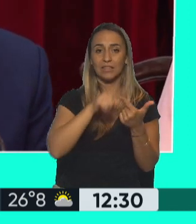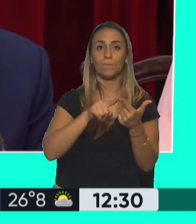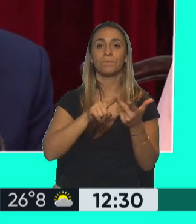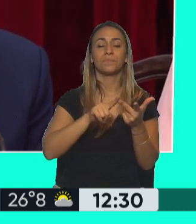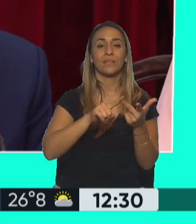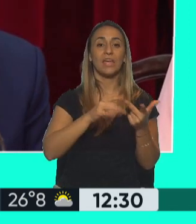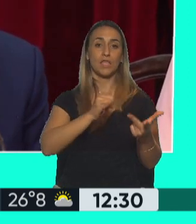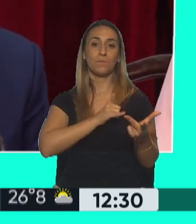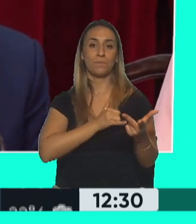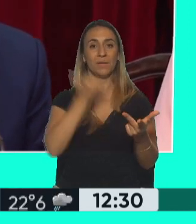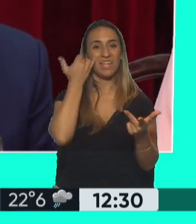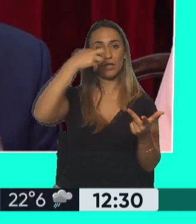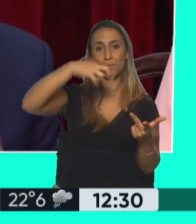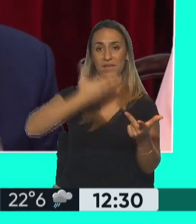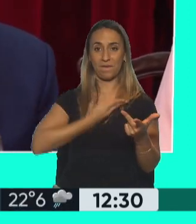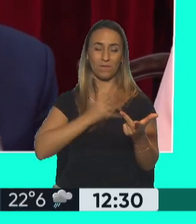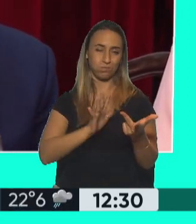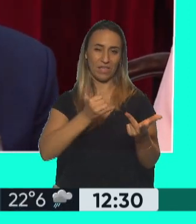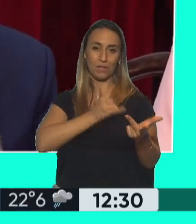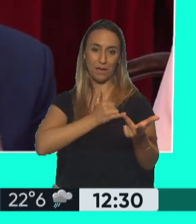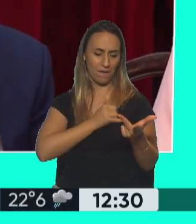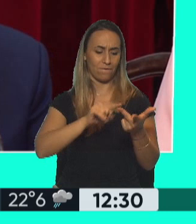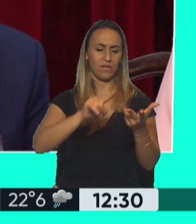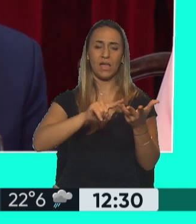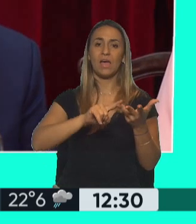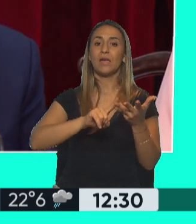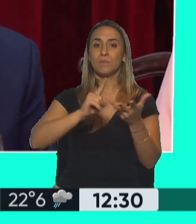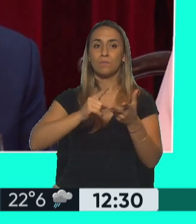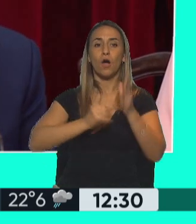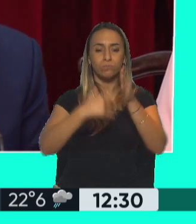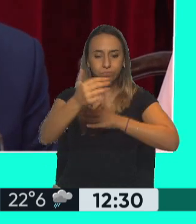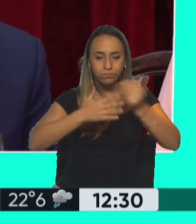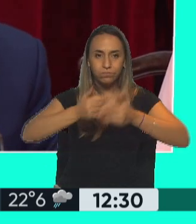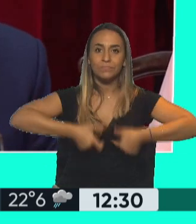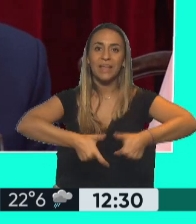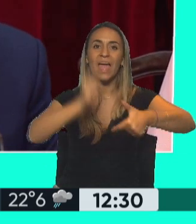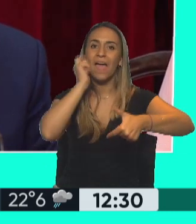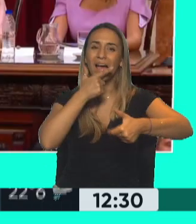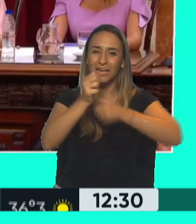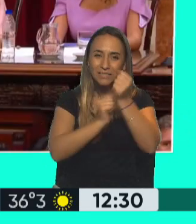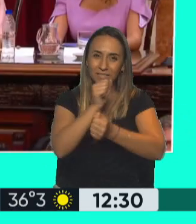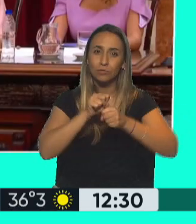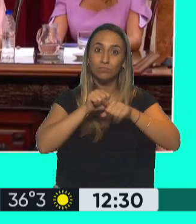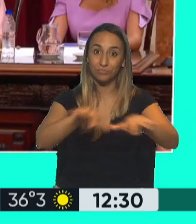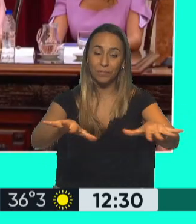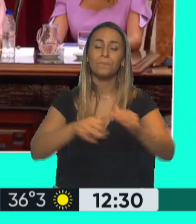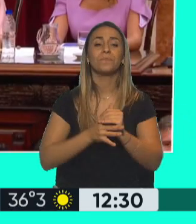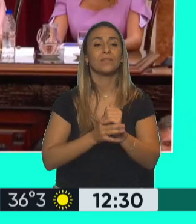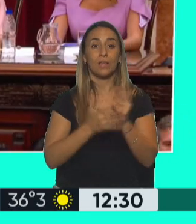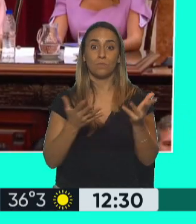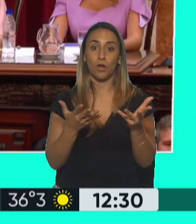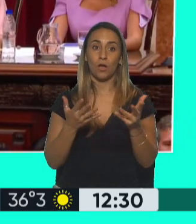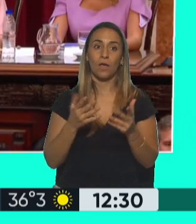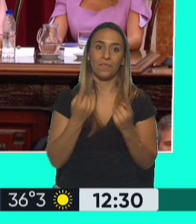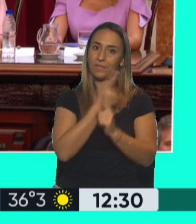gasoducto Néstor Kirchner, la intervención del Estado. Digo, esto en oposición, y valga la redundancia, a la oposición que propone un Estado más